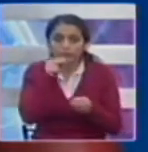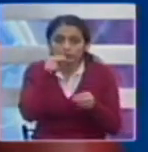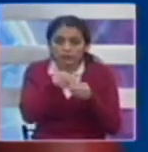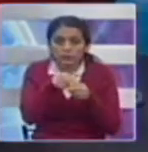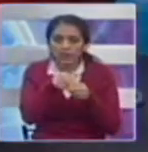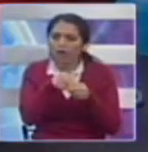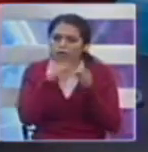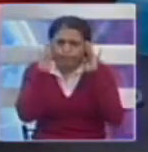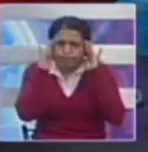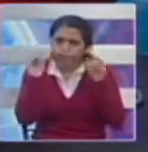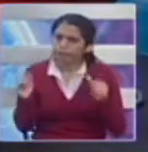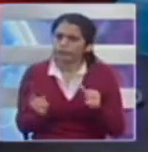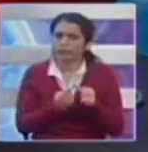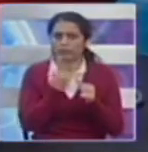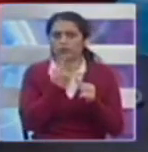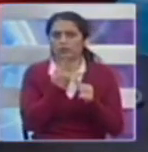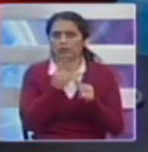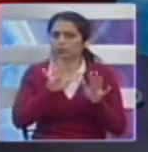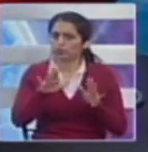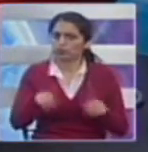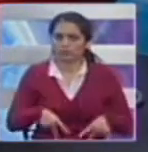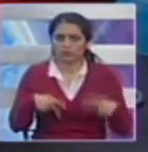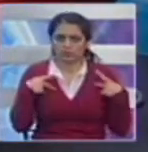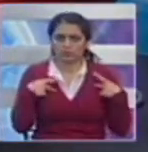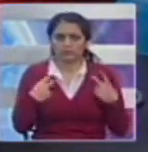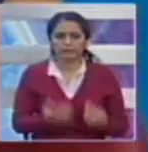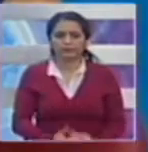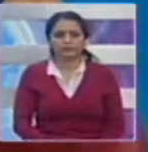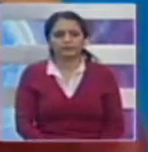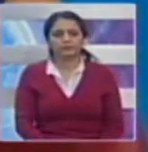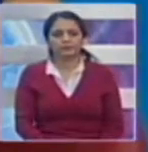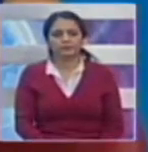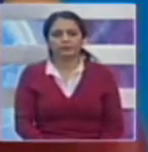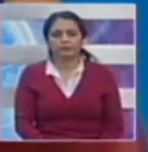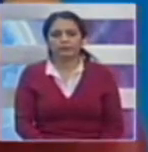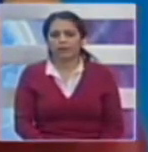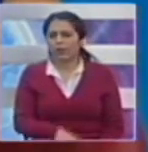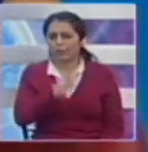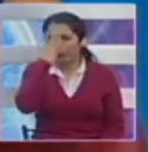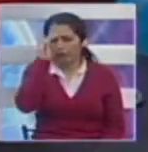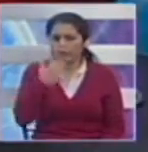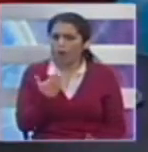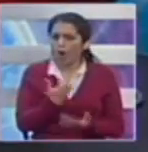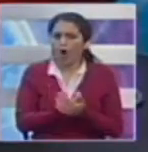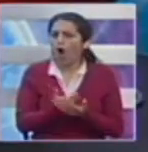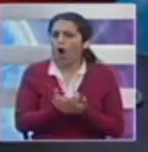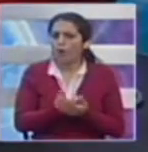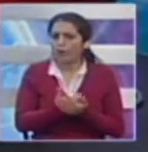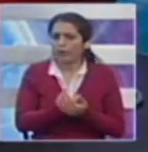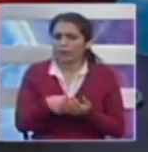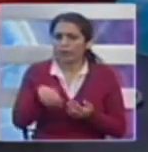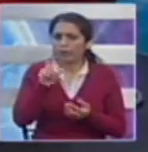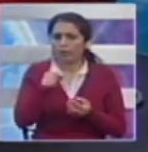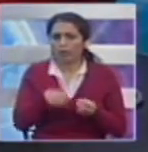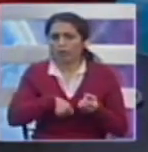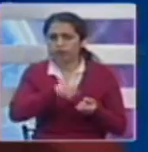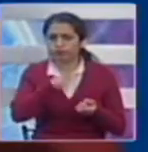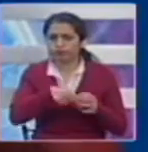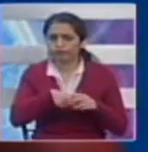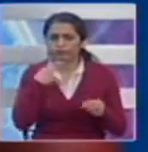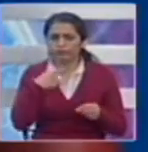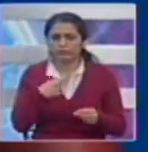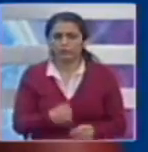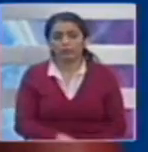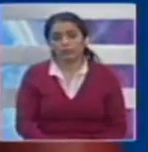que está de por medio, y no nos vamos a arriesgar en eso. Ingeniera, ¿por qué bajo la figura de compra de renuncias? Porque te lo permite la ley. Ellos